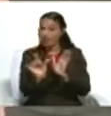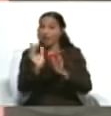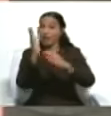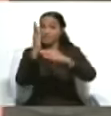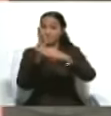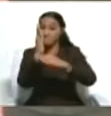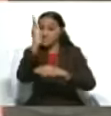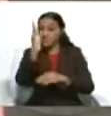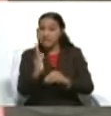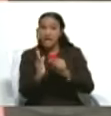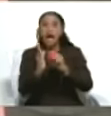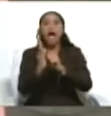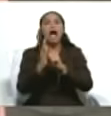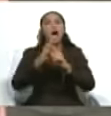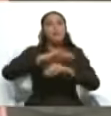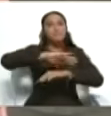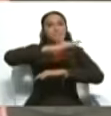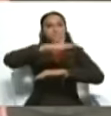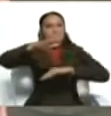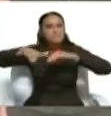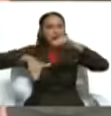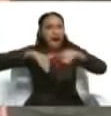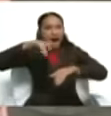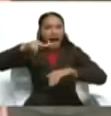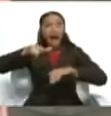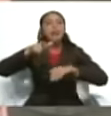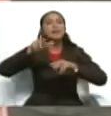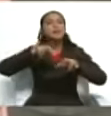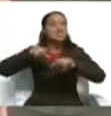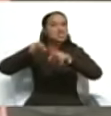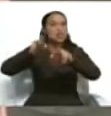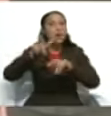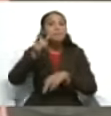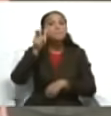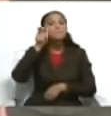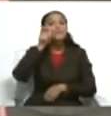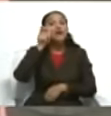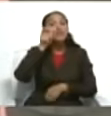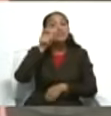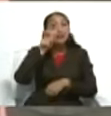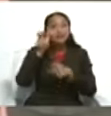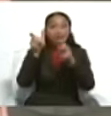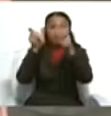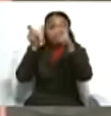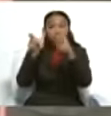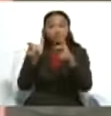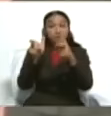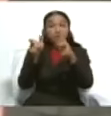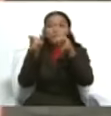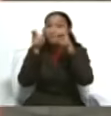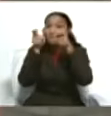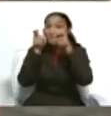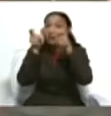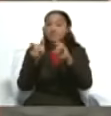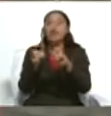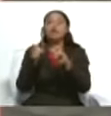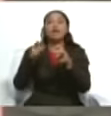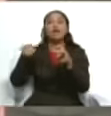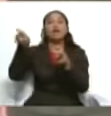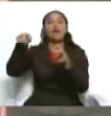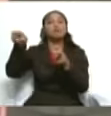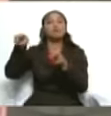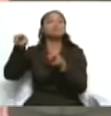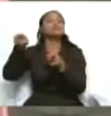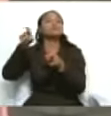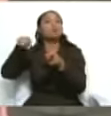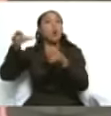y actuando proporcionalmente a cualquier provocación que se pretenda hacer